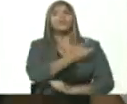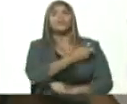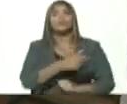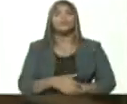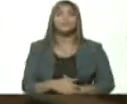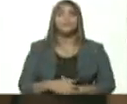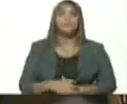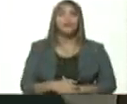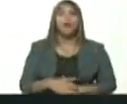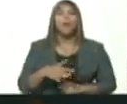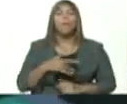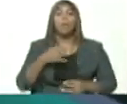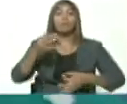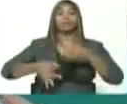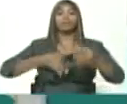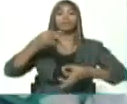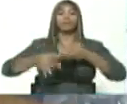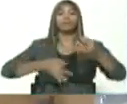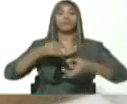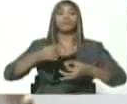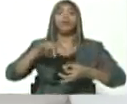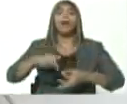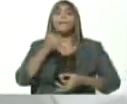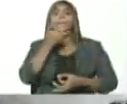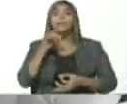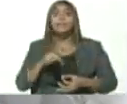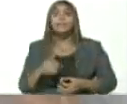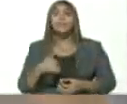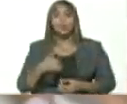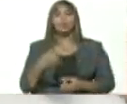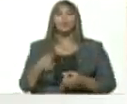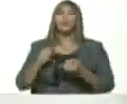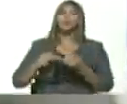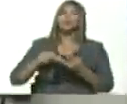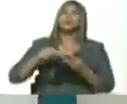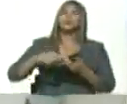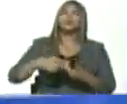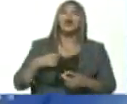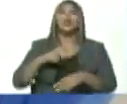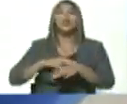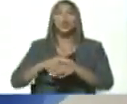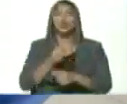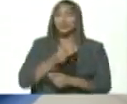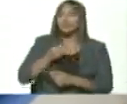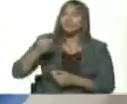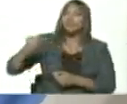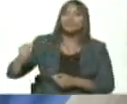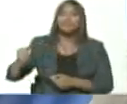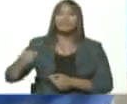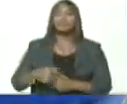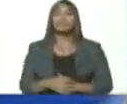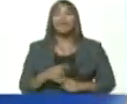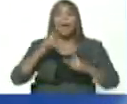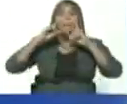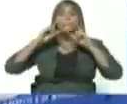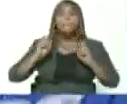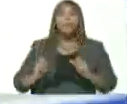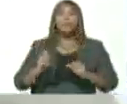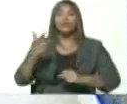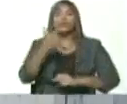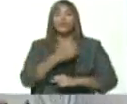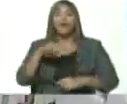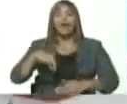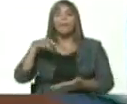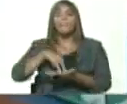Para dar una mayor explicación de lo que está ocurriendo aquí, presidente, le voy a dejar al doctor Ángel Melchor, que es el epidemiólogo del estado